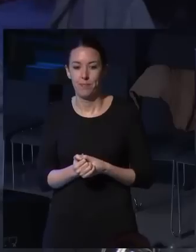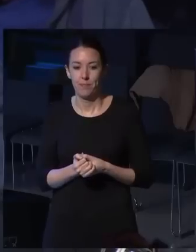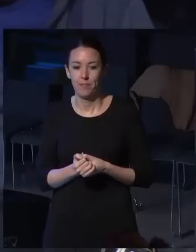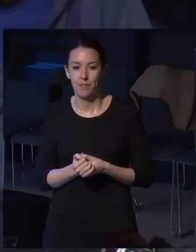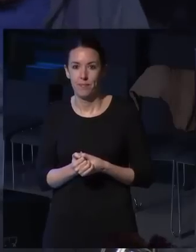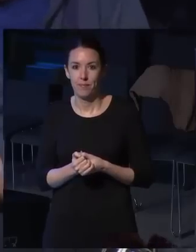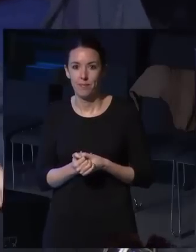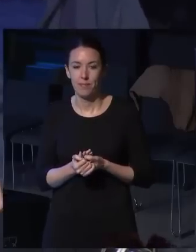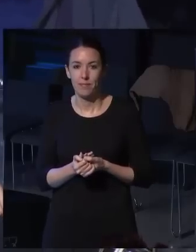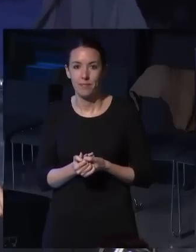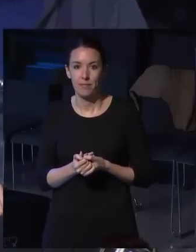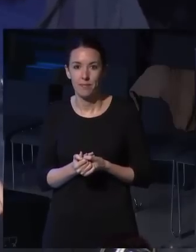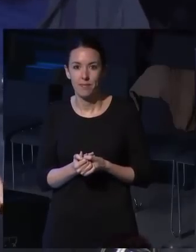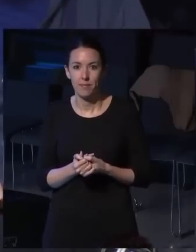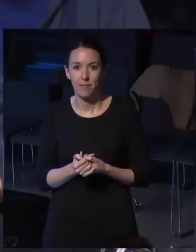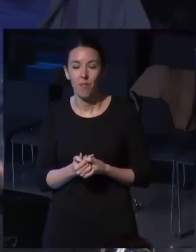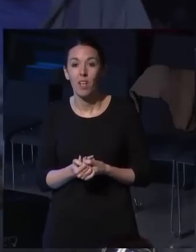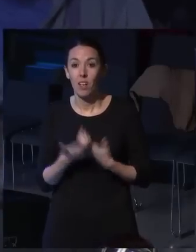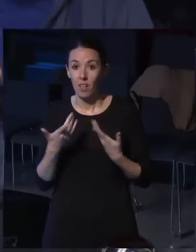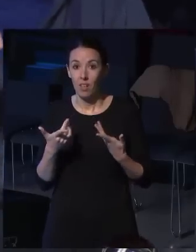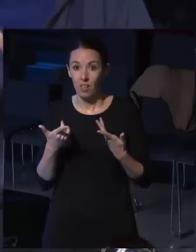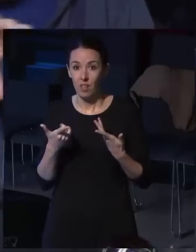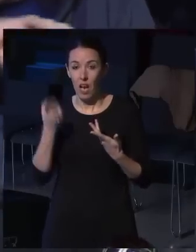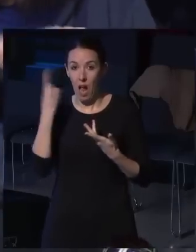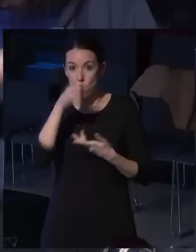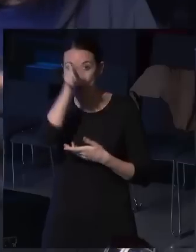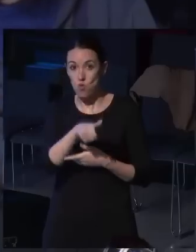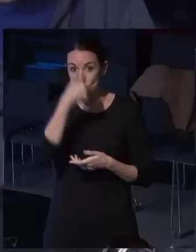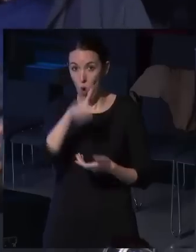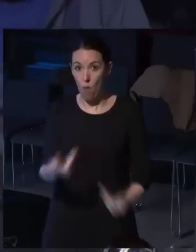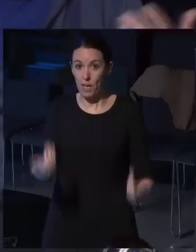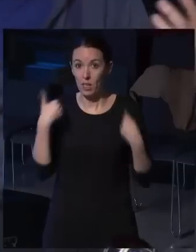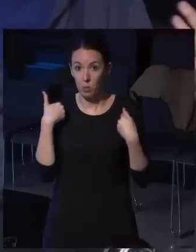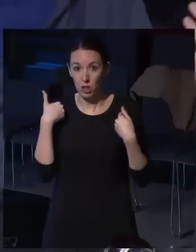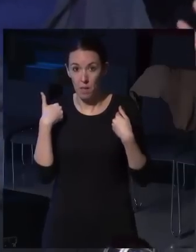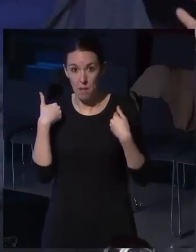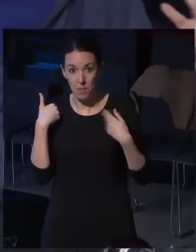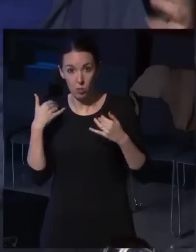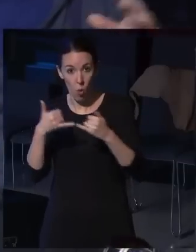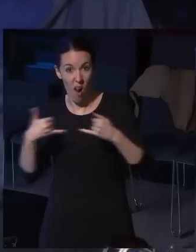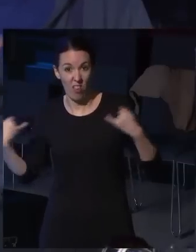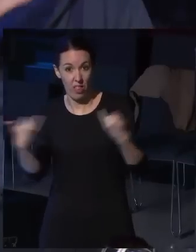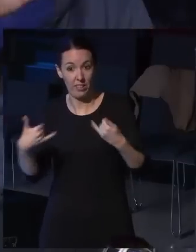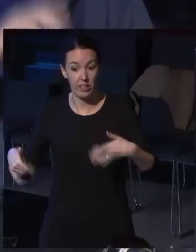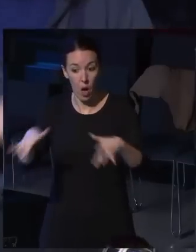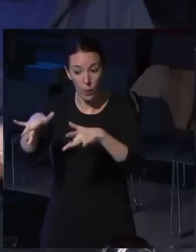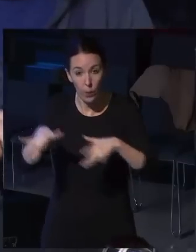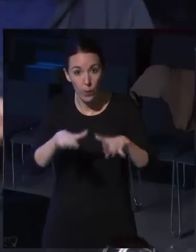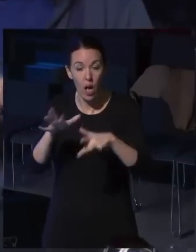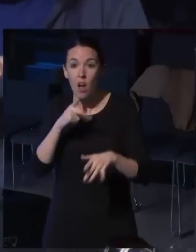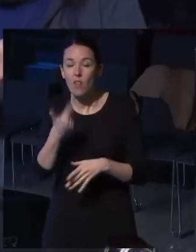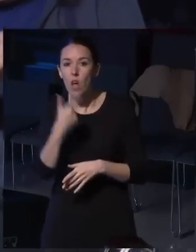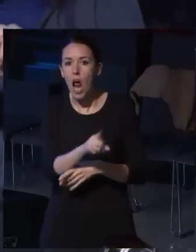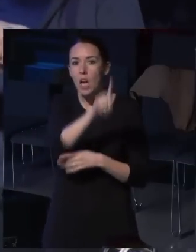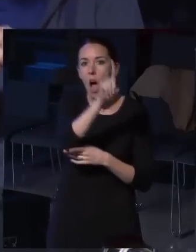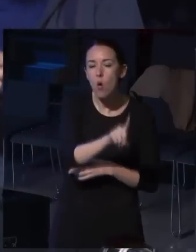Es la mía. El devolvedor. Que como eso, había un tipo que era el encargado de la cinta. Entonces el ingeniero estaba y le decía, ahora vamos a ir a la pista número